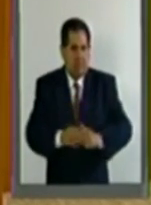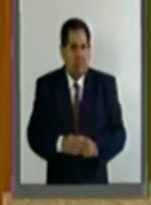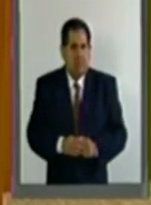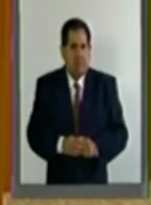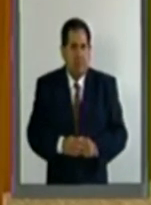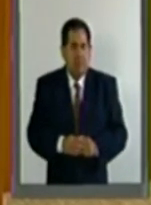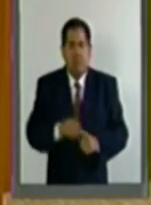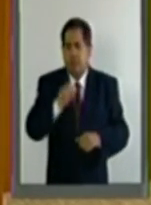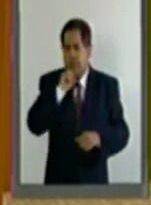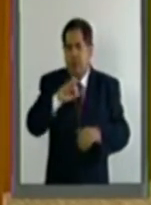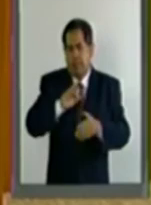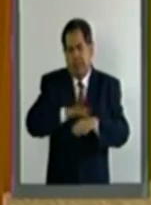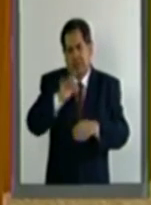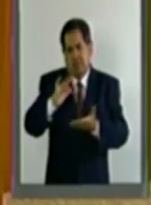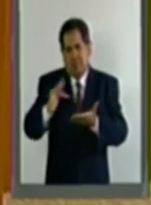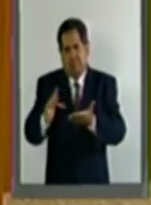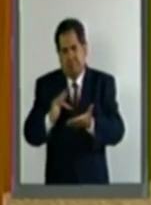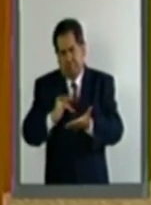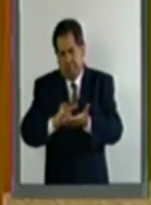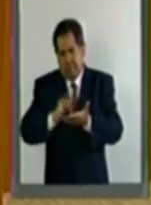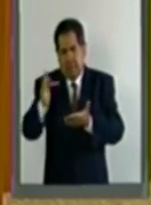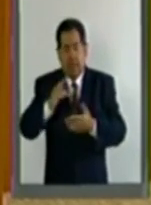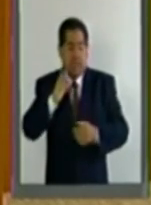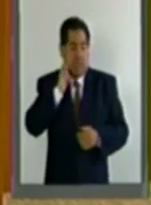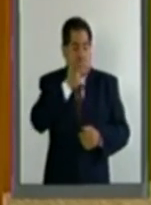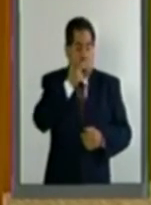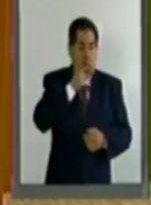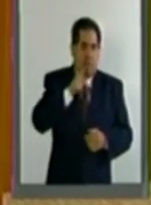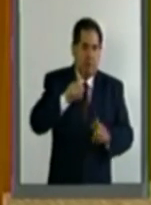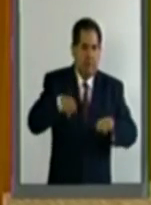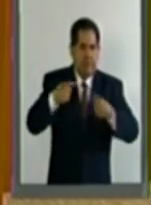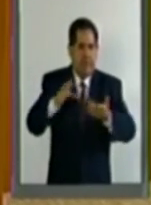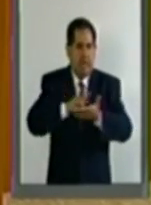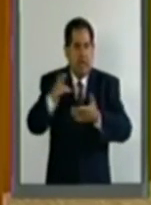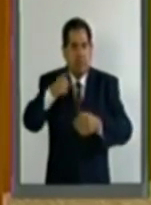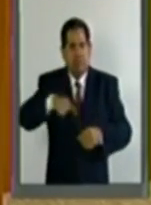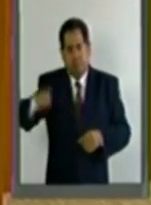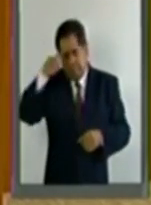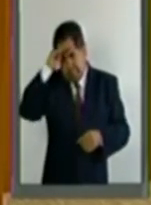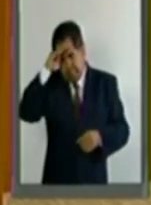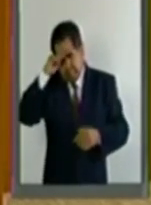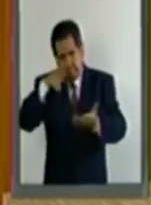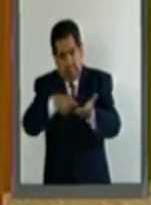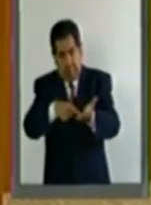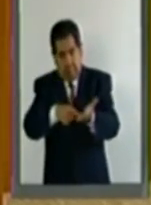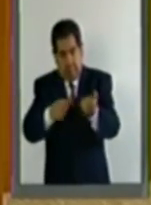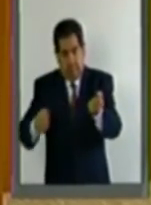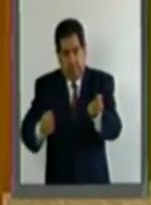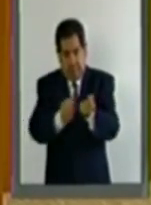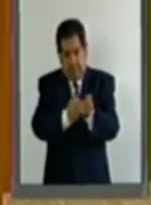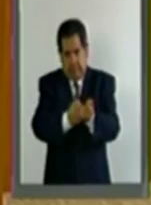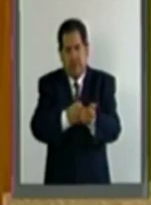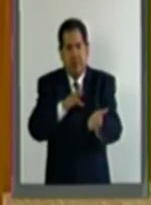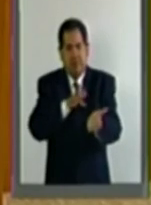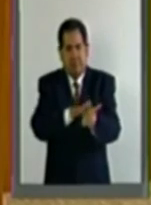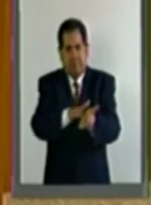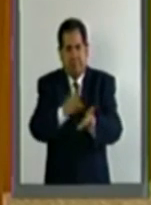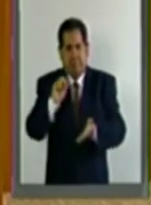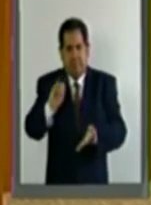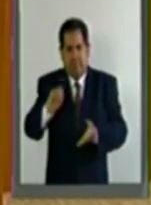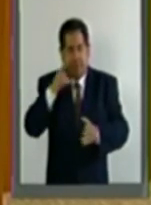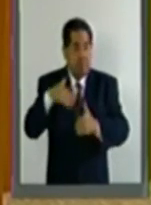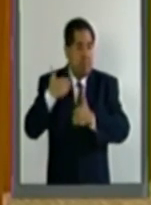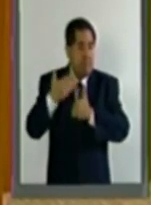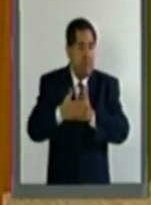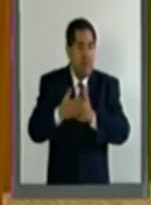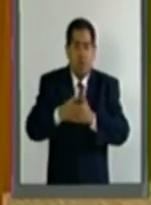más les agradecerá el estado de Chihuahua el que se apoye a esta iniciativa para que en su momento desde